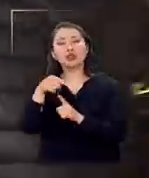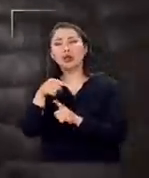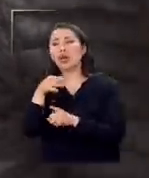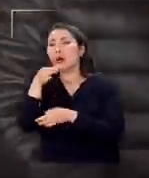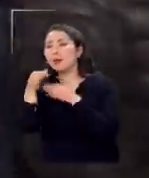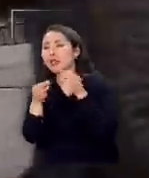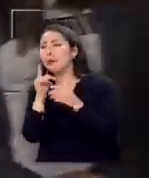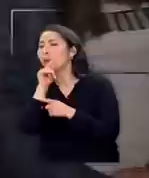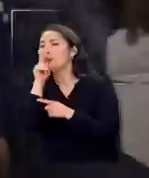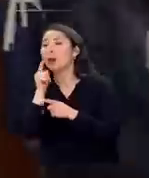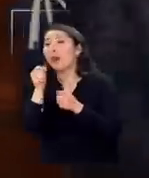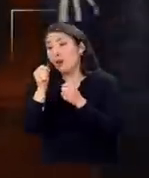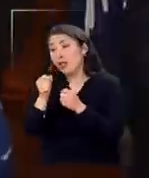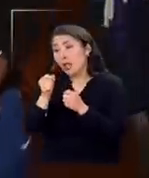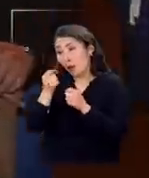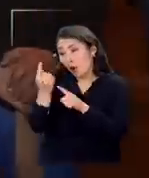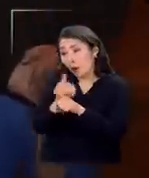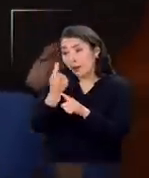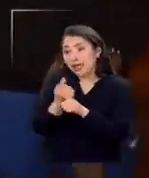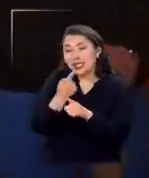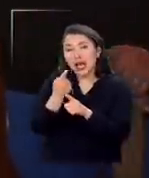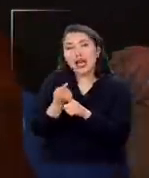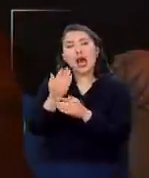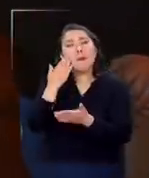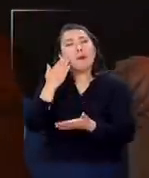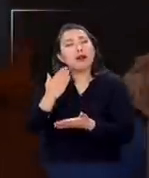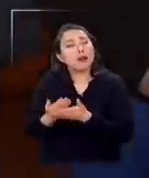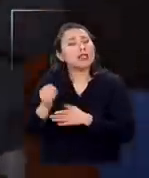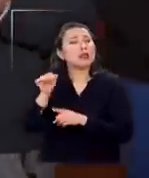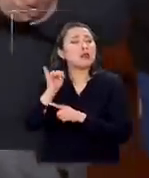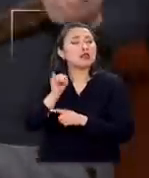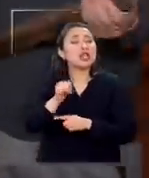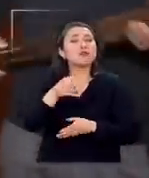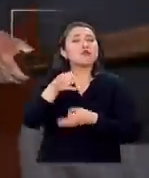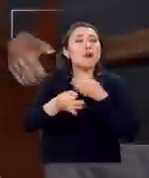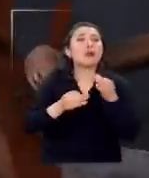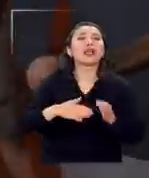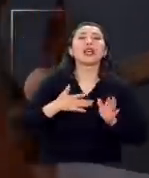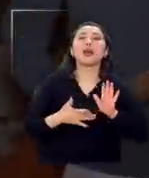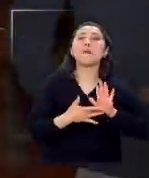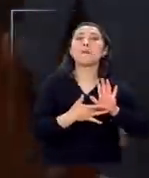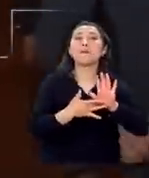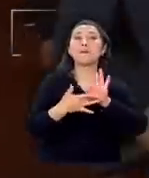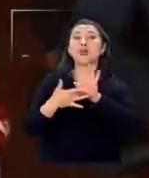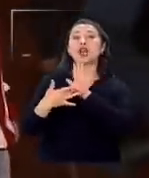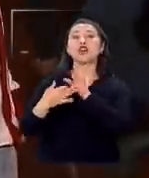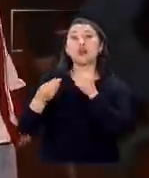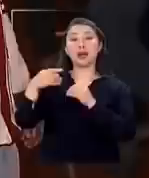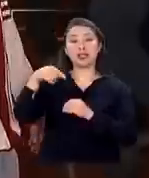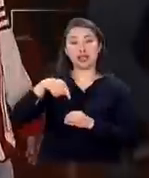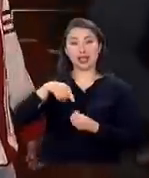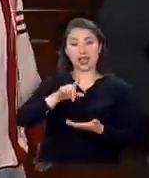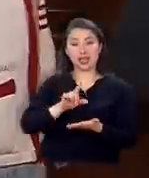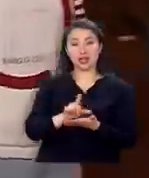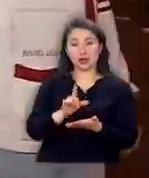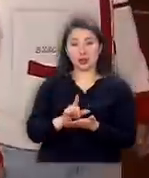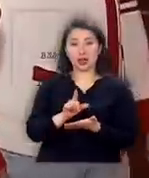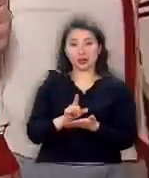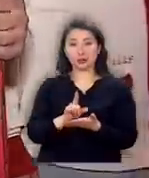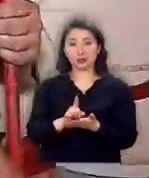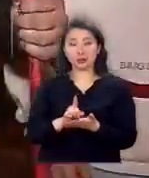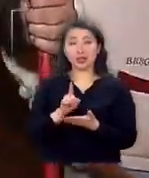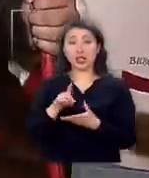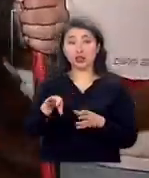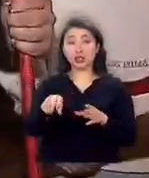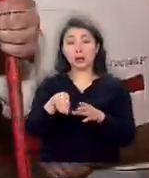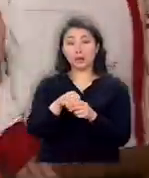conversamos incluso, preguntamos si podíamos hablar con ellos. Muy amablemente aceptaron porque quieren retratar en parte lo que pasa en este lugar y es